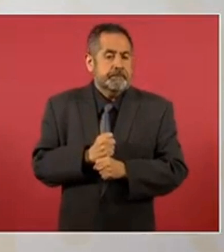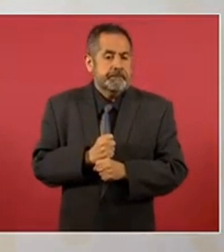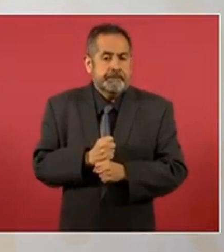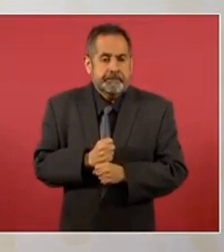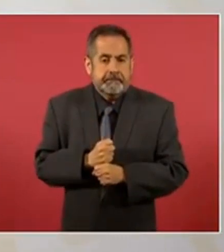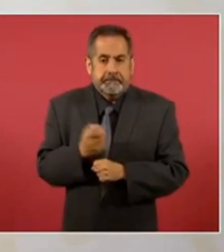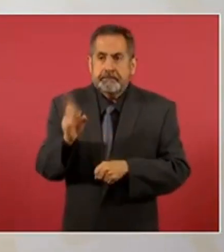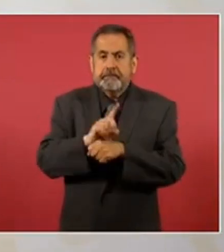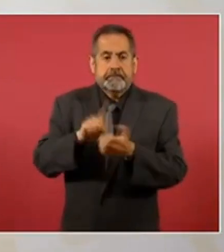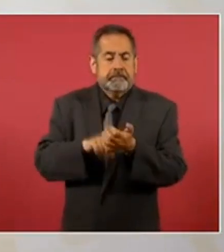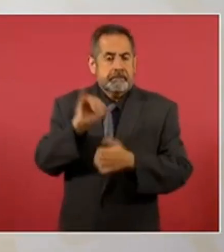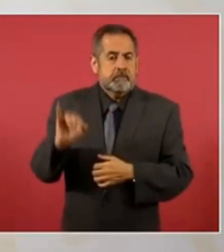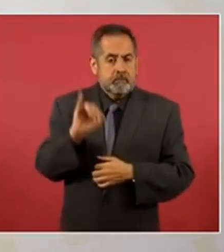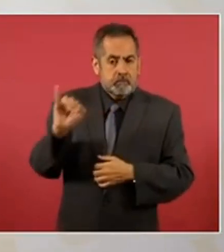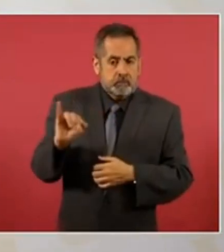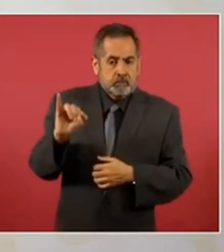es jueves.